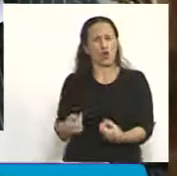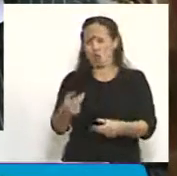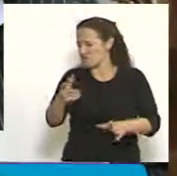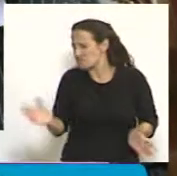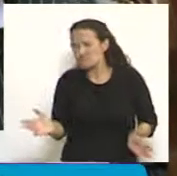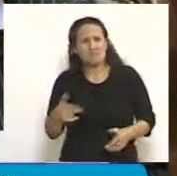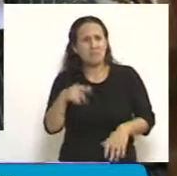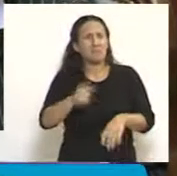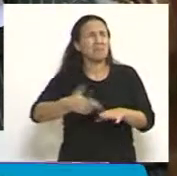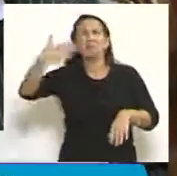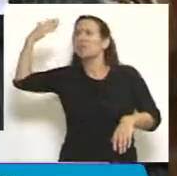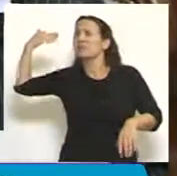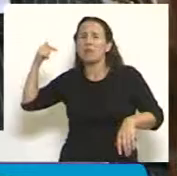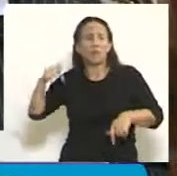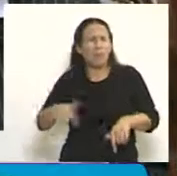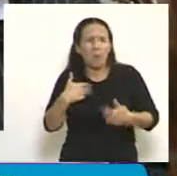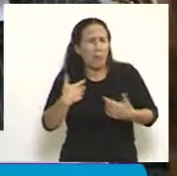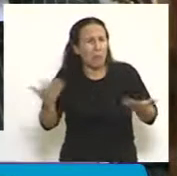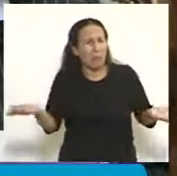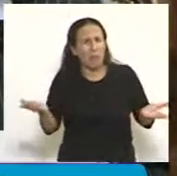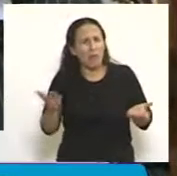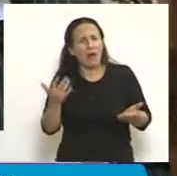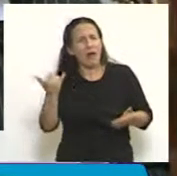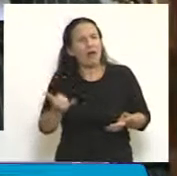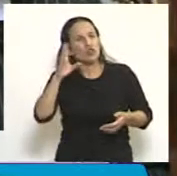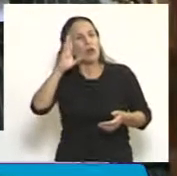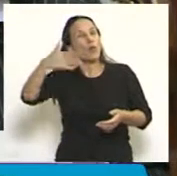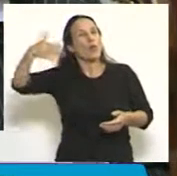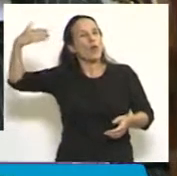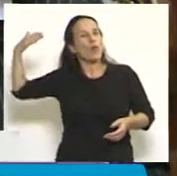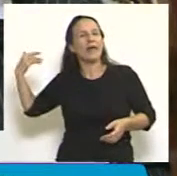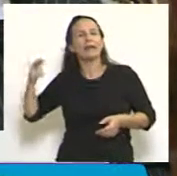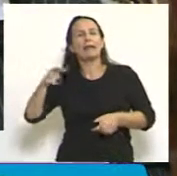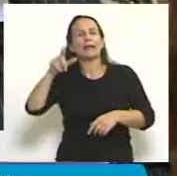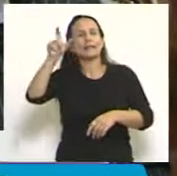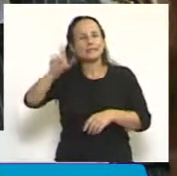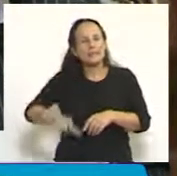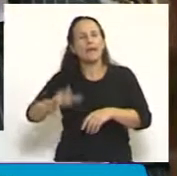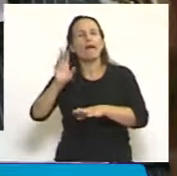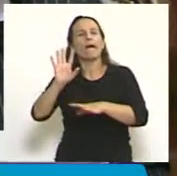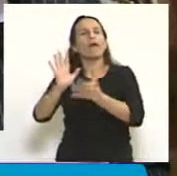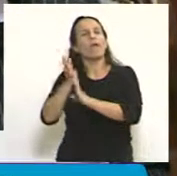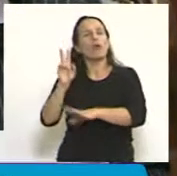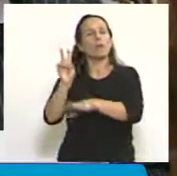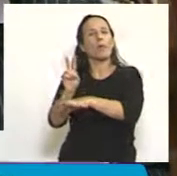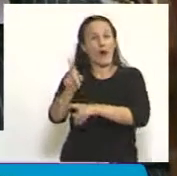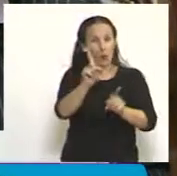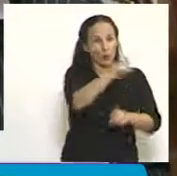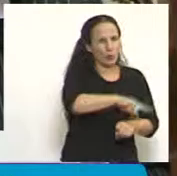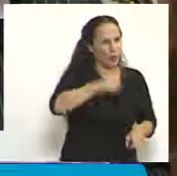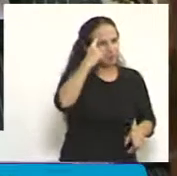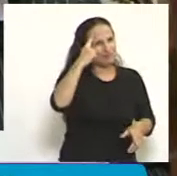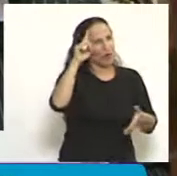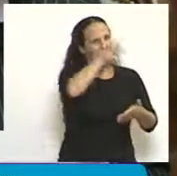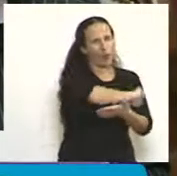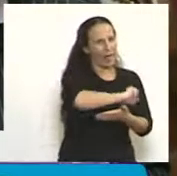coordinador de distrito, vamos a tener un Consejo General del Ministerio Público Fiscal y